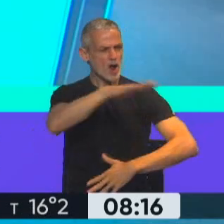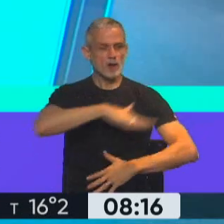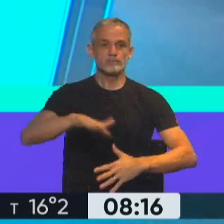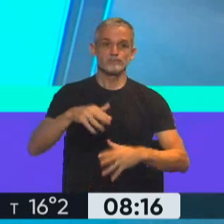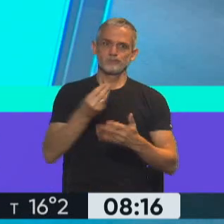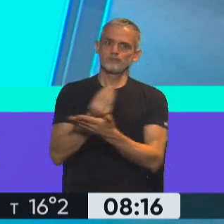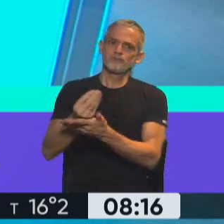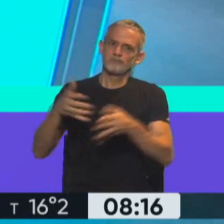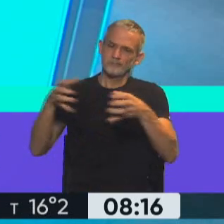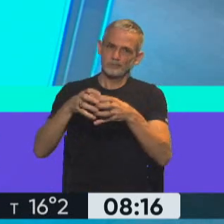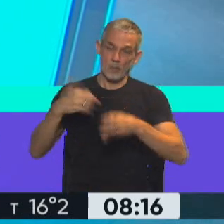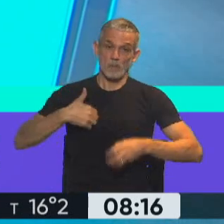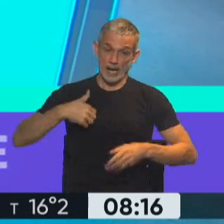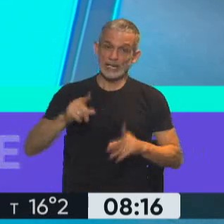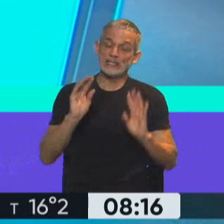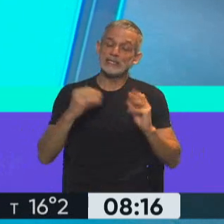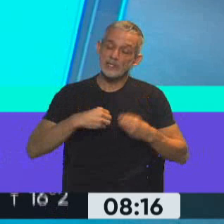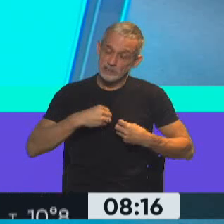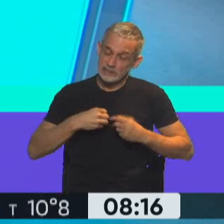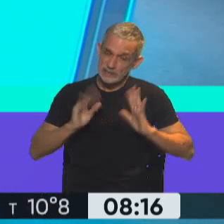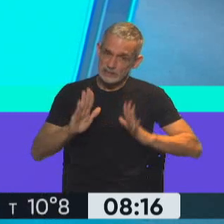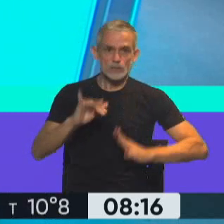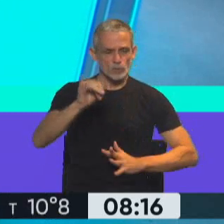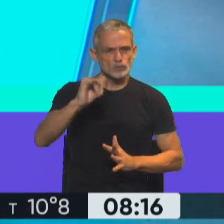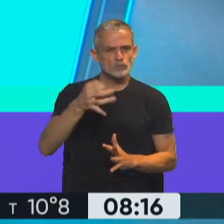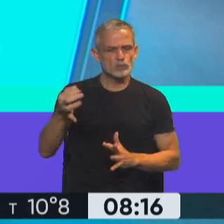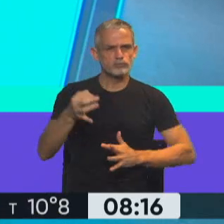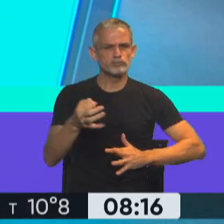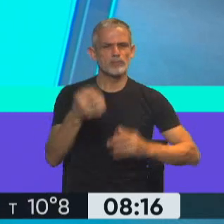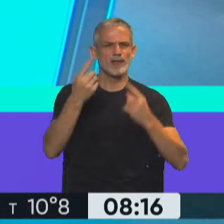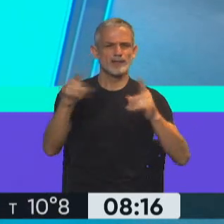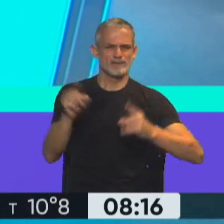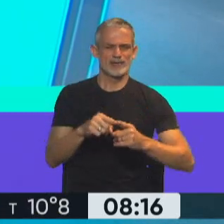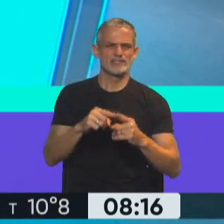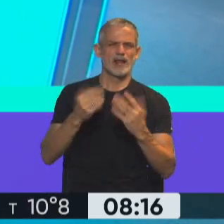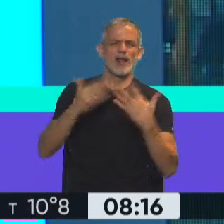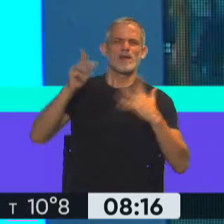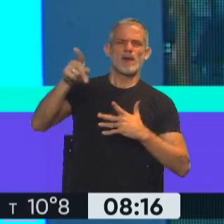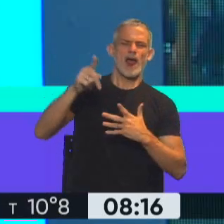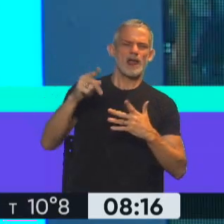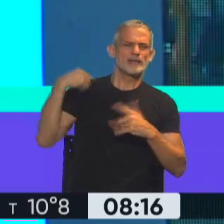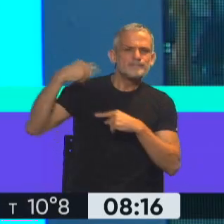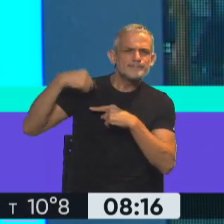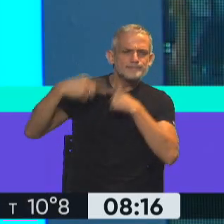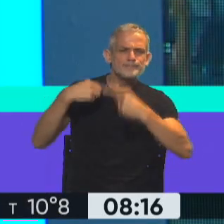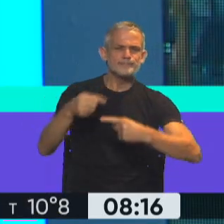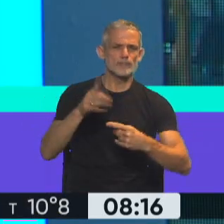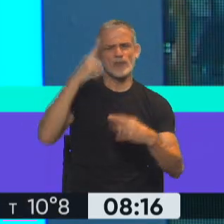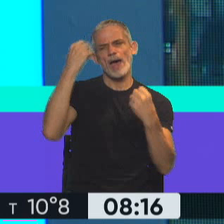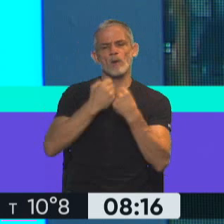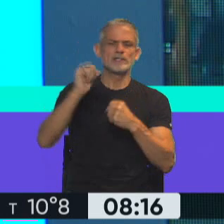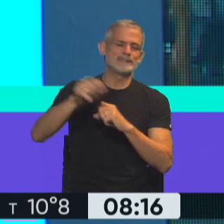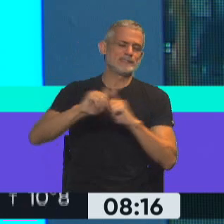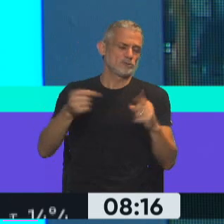a un sector que para la Argentina es muy sensible también. Por supuesto, porque a diferencia de los liberales clásicos, vos podés estar o no de acuerdo con los